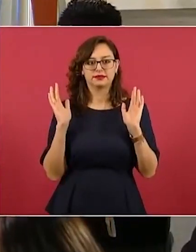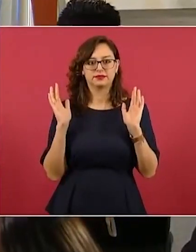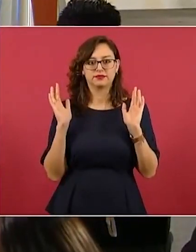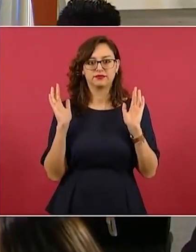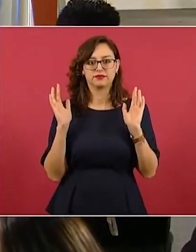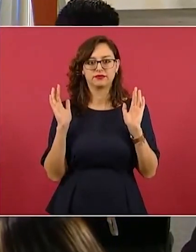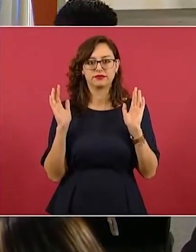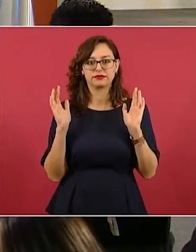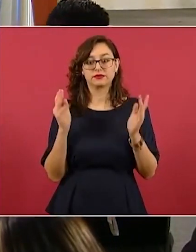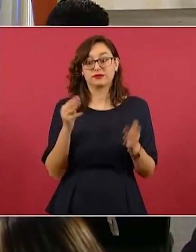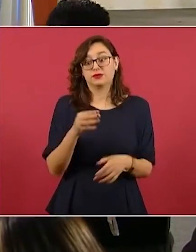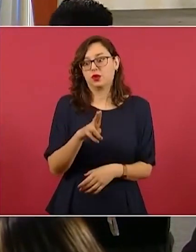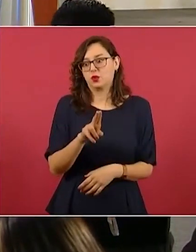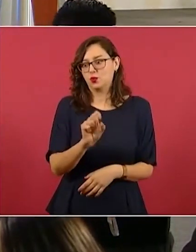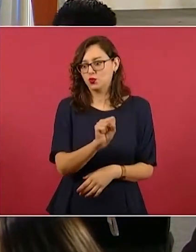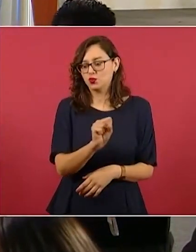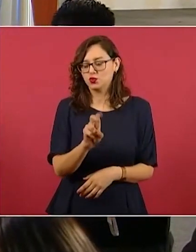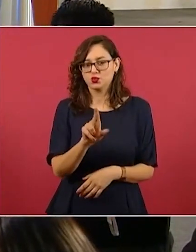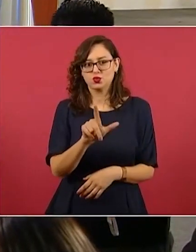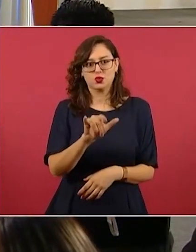o Mussolini,